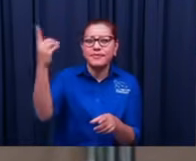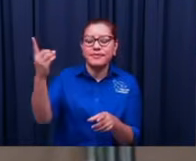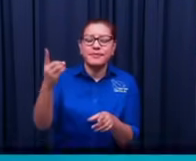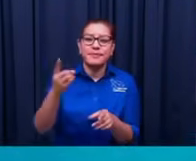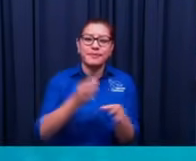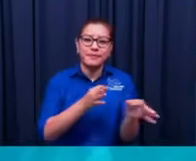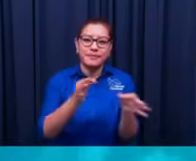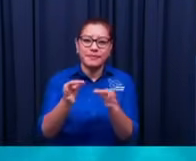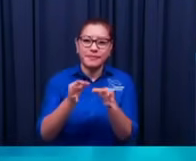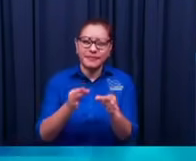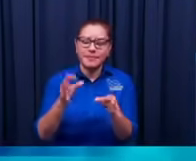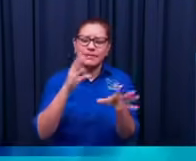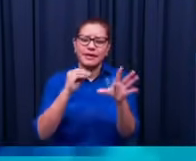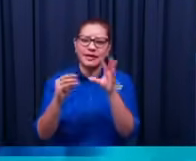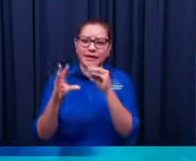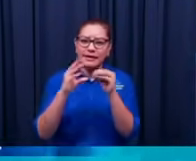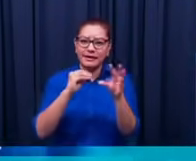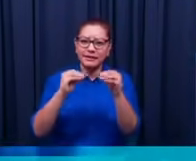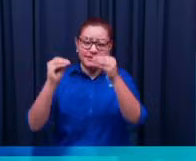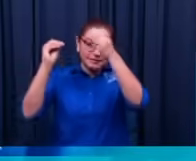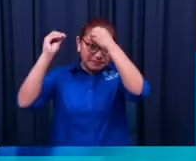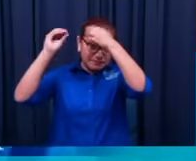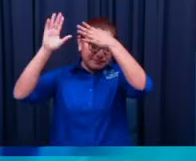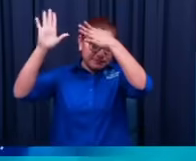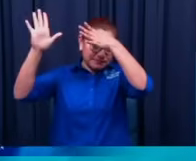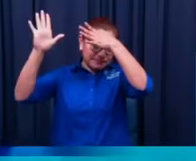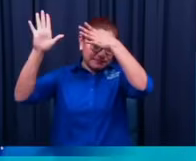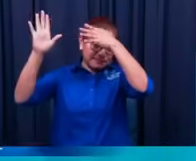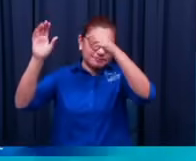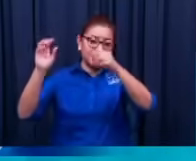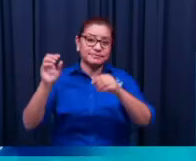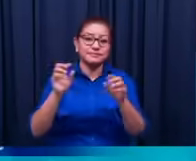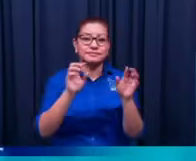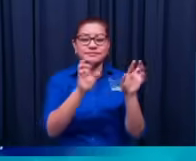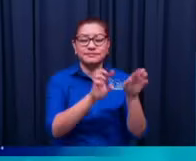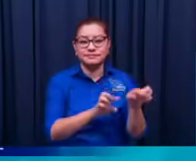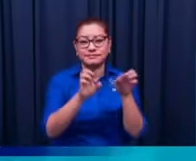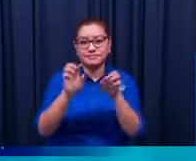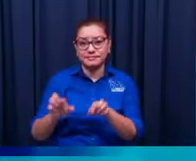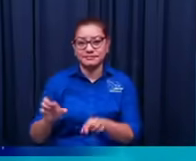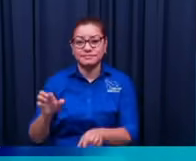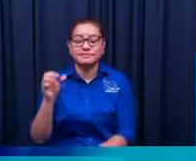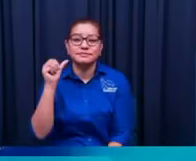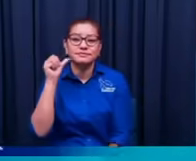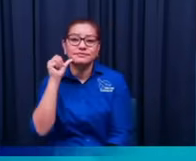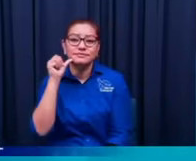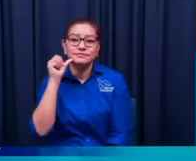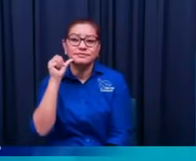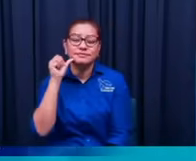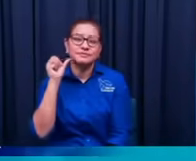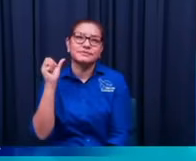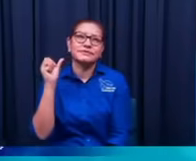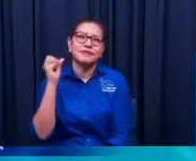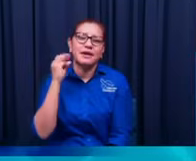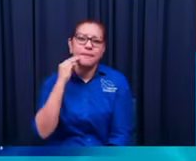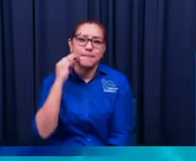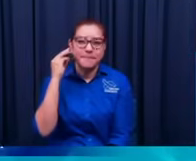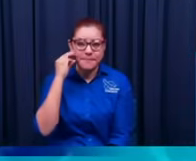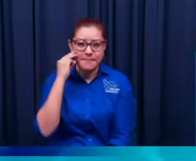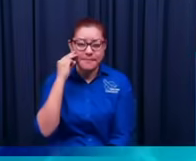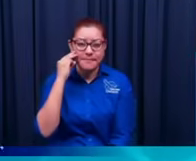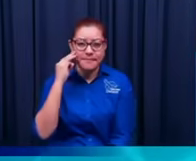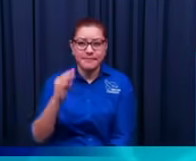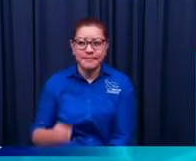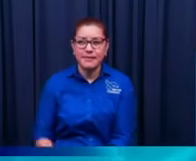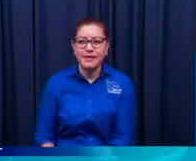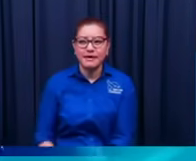sabiduría con los que han alcanzado madurez y no sabiduría de este siglo. Entonces